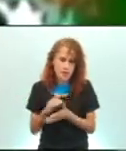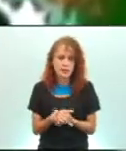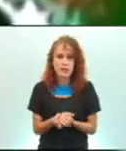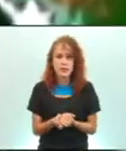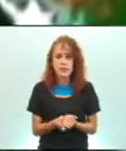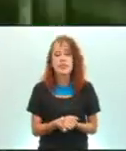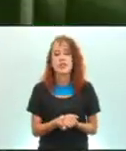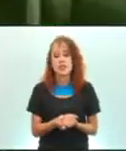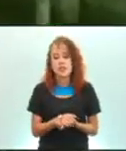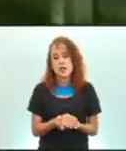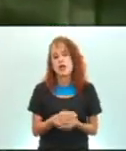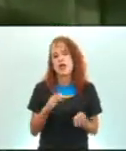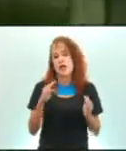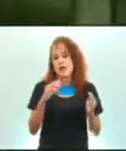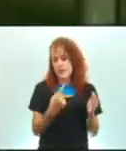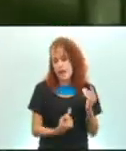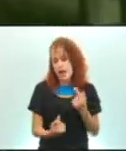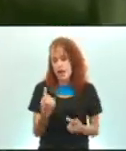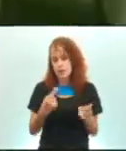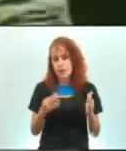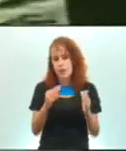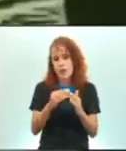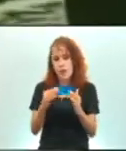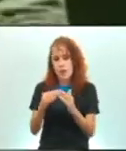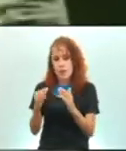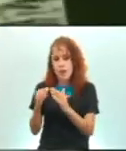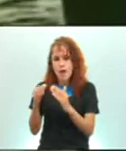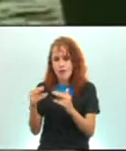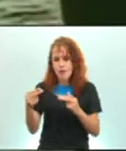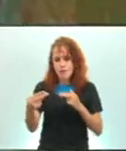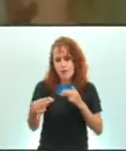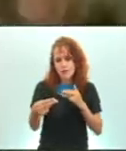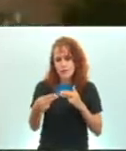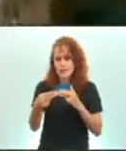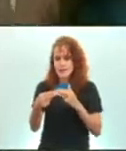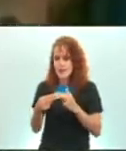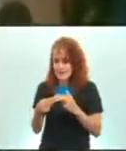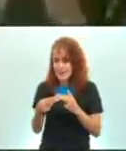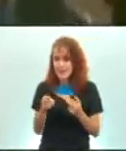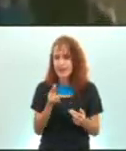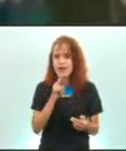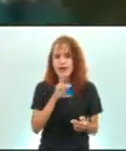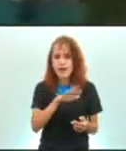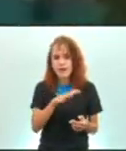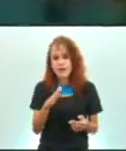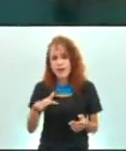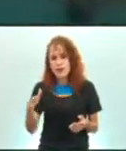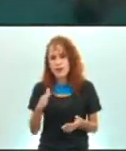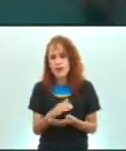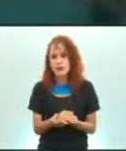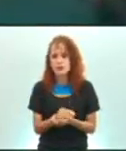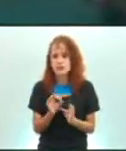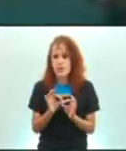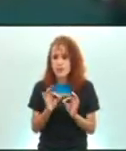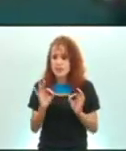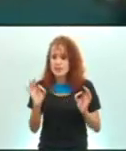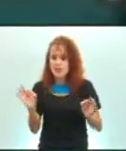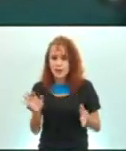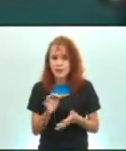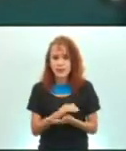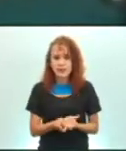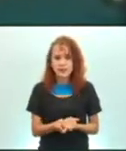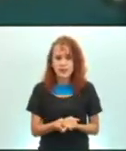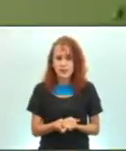casi 245 asentamientos humanos que se ubican a menos de 1000 metros de la costa,